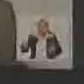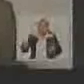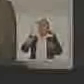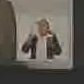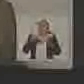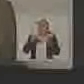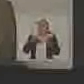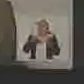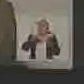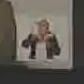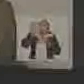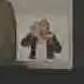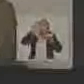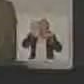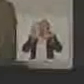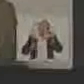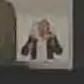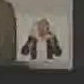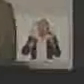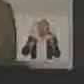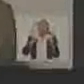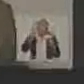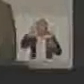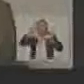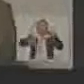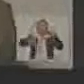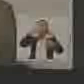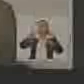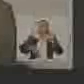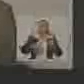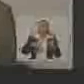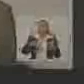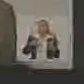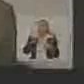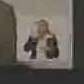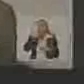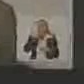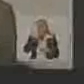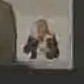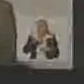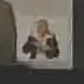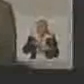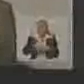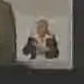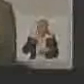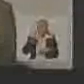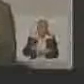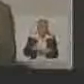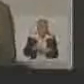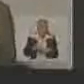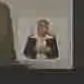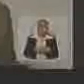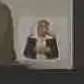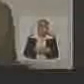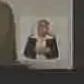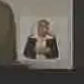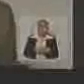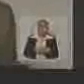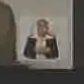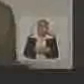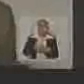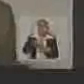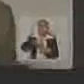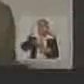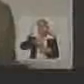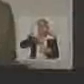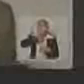una herencia de total desapercibimiento respecto de qué es lo principal por hacer y cuál es la responsabilidad de